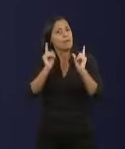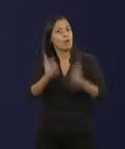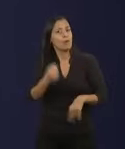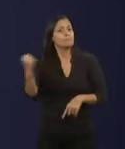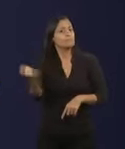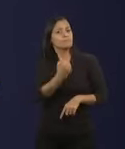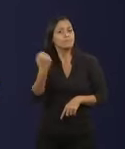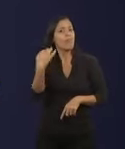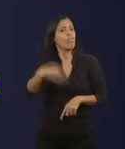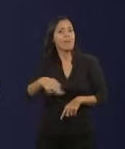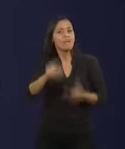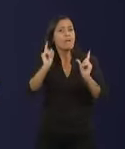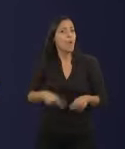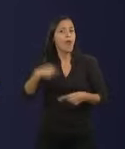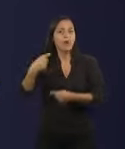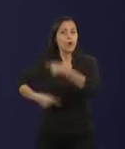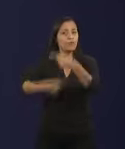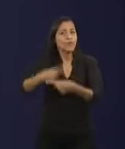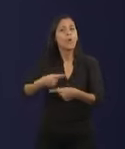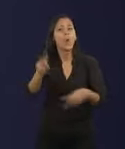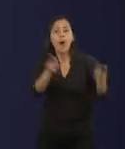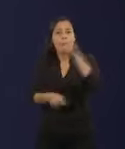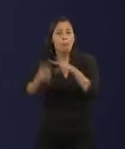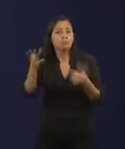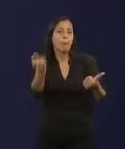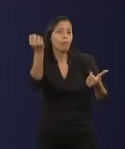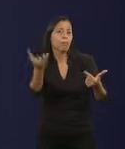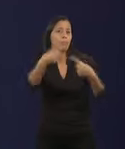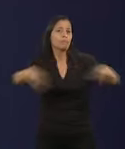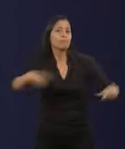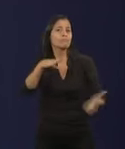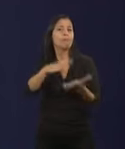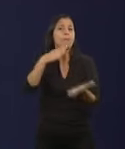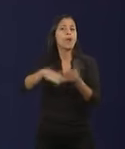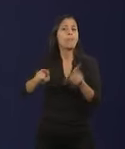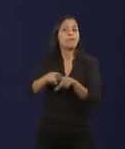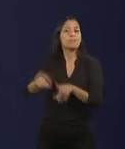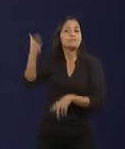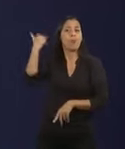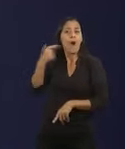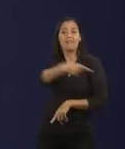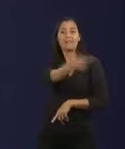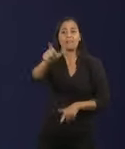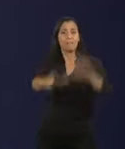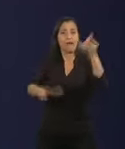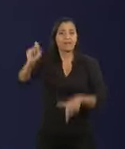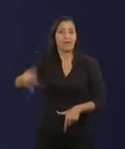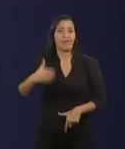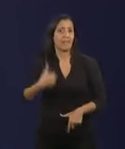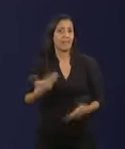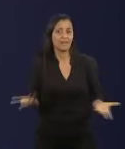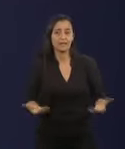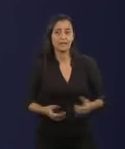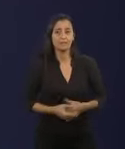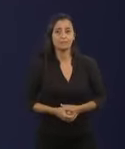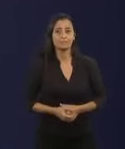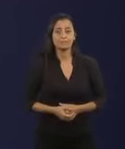seguir hacia adelante y seguir buscando el norte que que le que le propusimos y que le prometimos a la gente Así